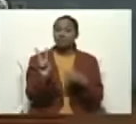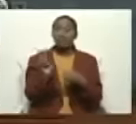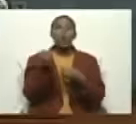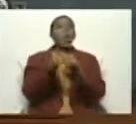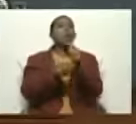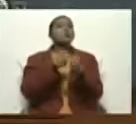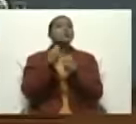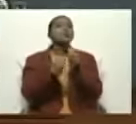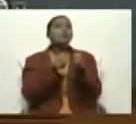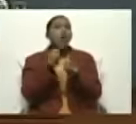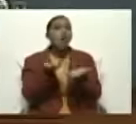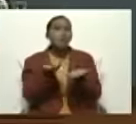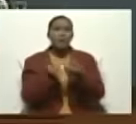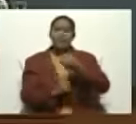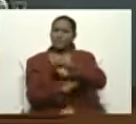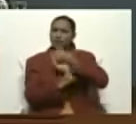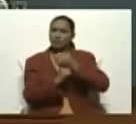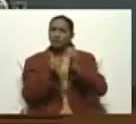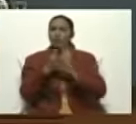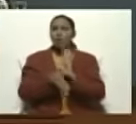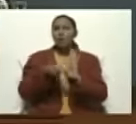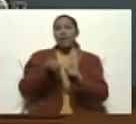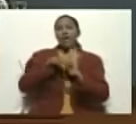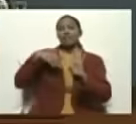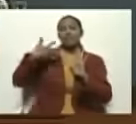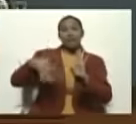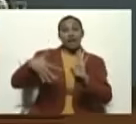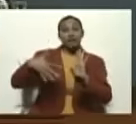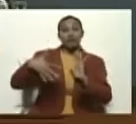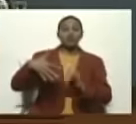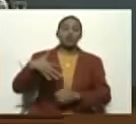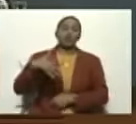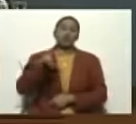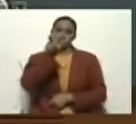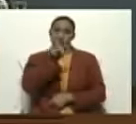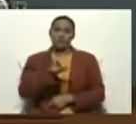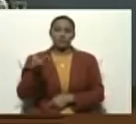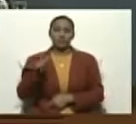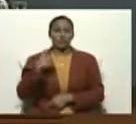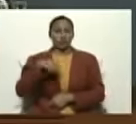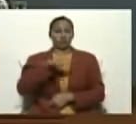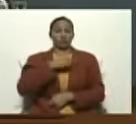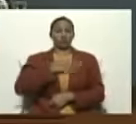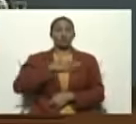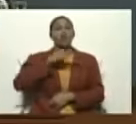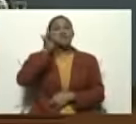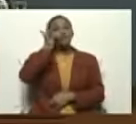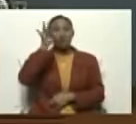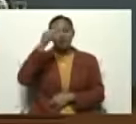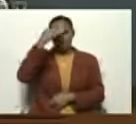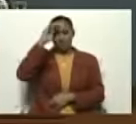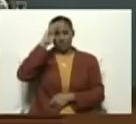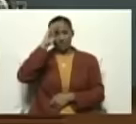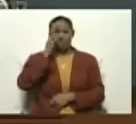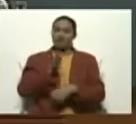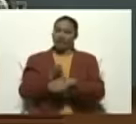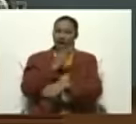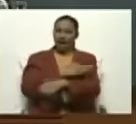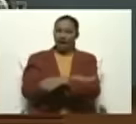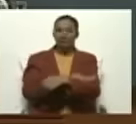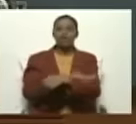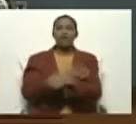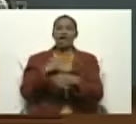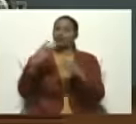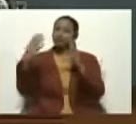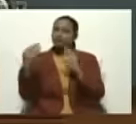elemento fundamental el derecho de las personas. Nosotros, la Fiscalía Cubana, ahora comentábamos con nuestro